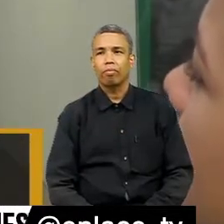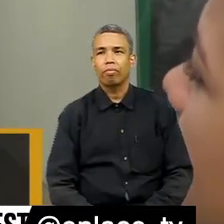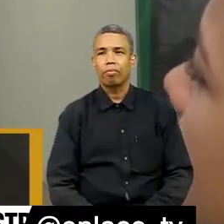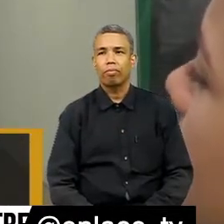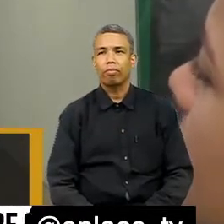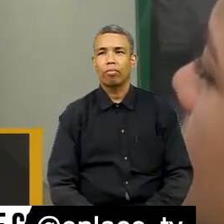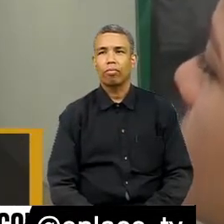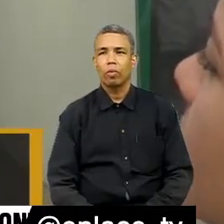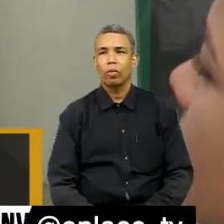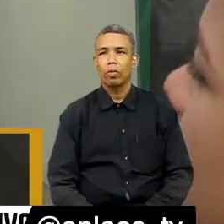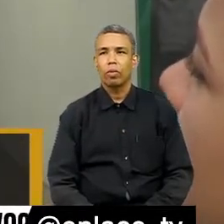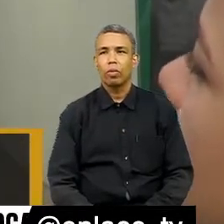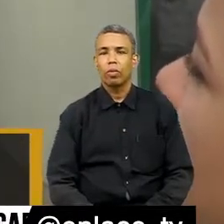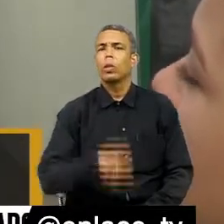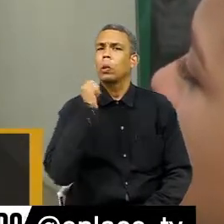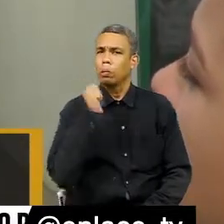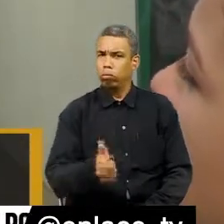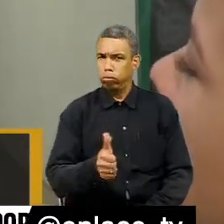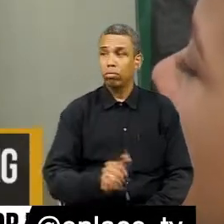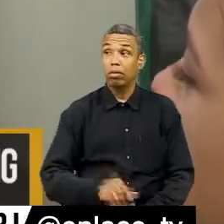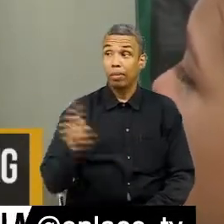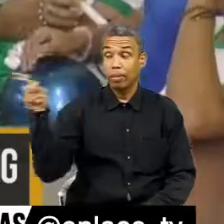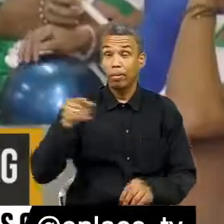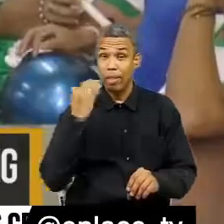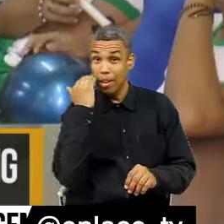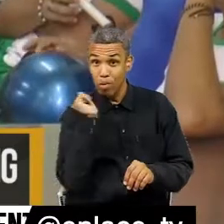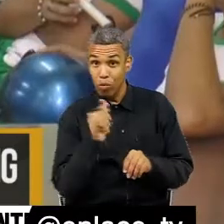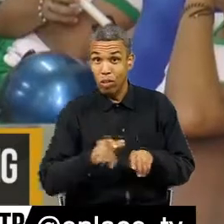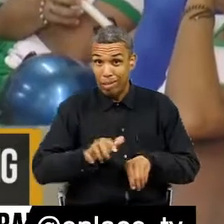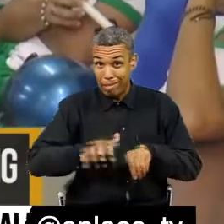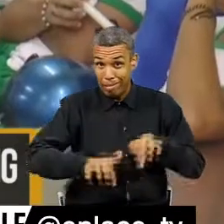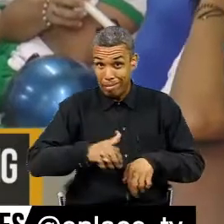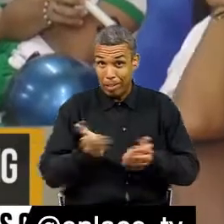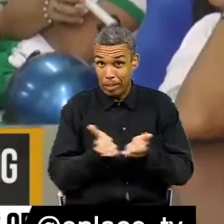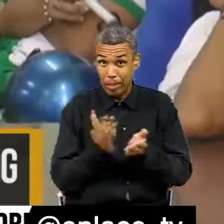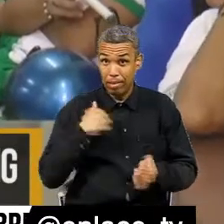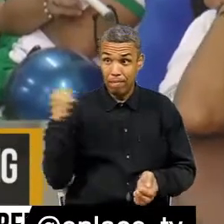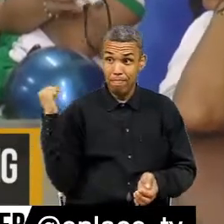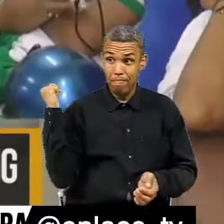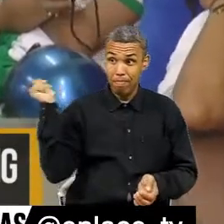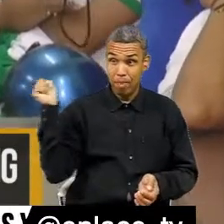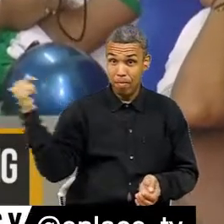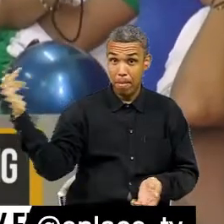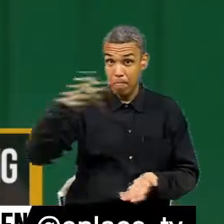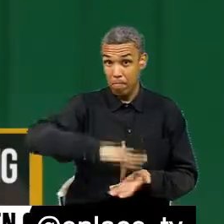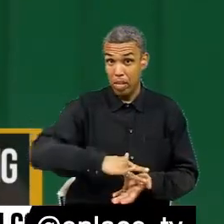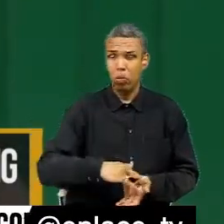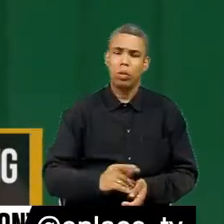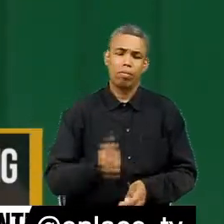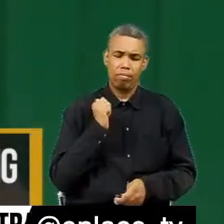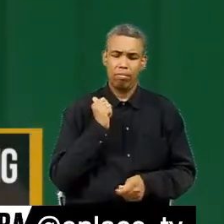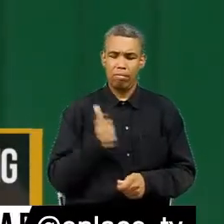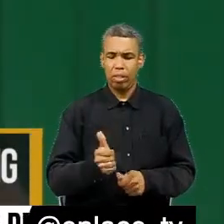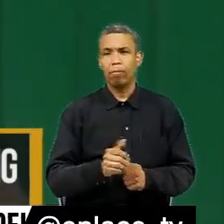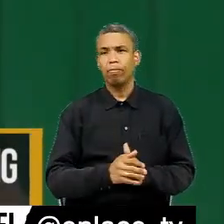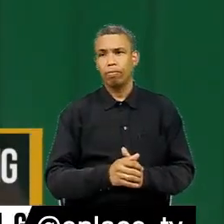que la Secretaría de Educación se haya acercado para que escuchara nuestras inconformidades y gracias a ello ella nos